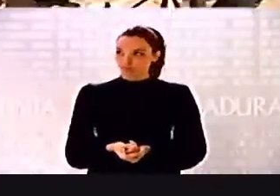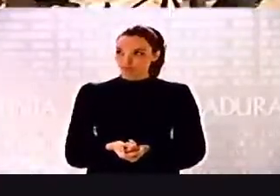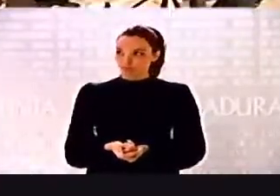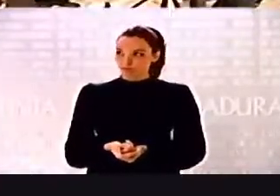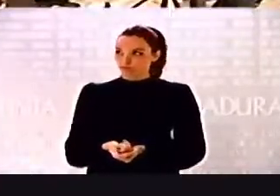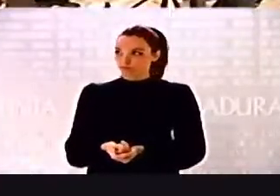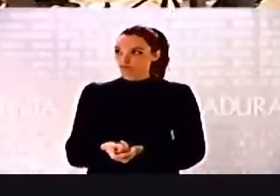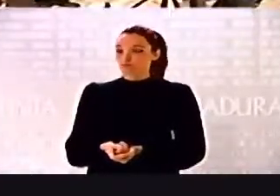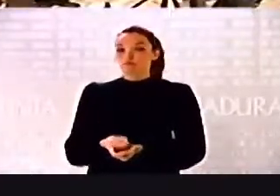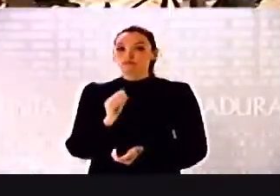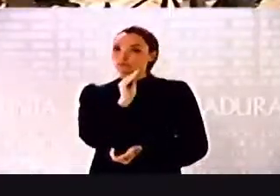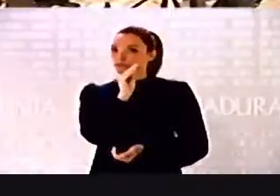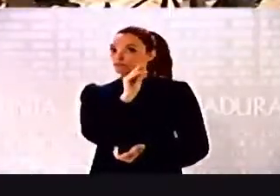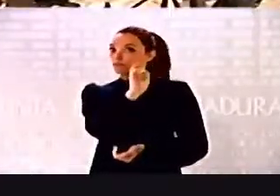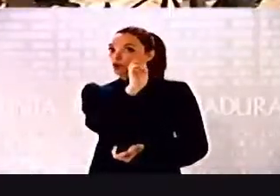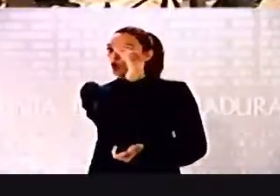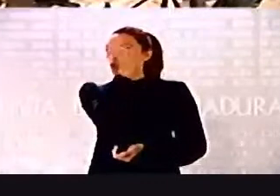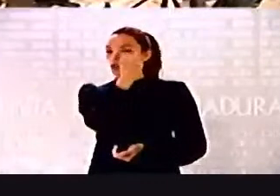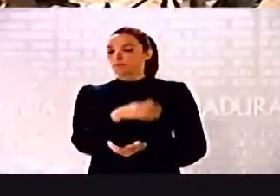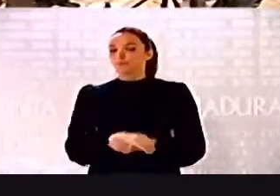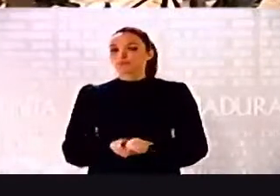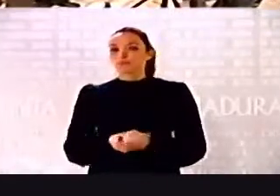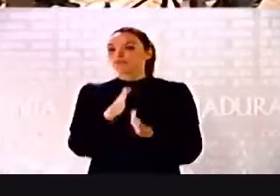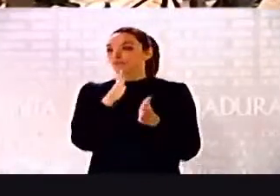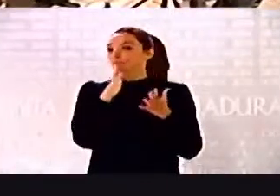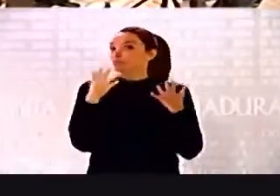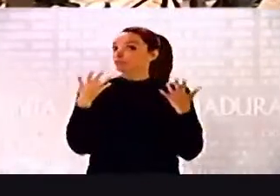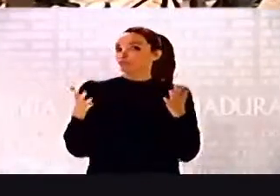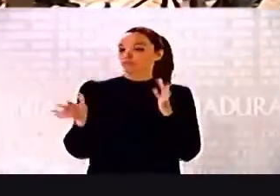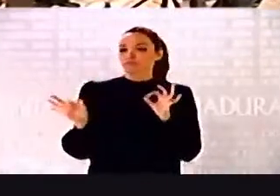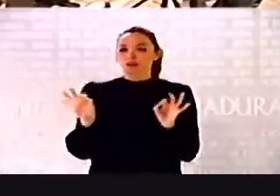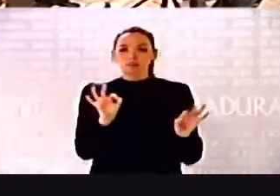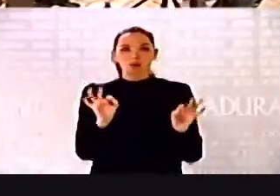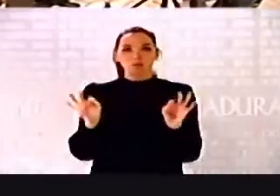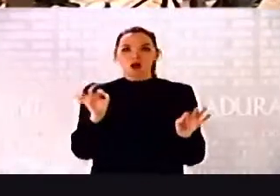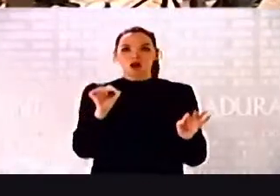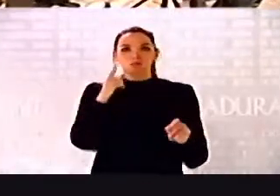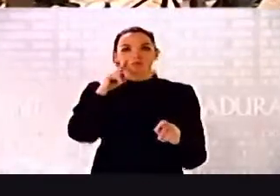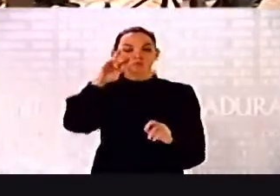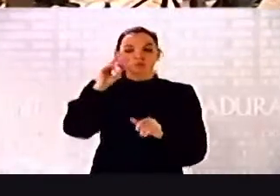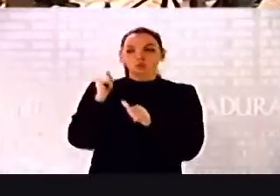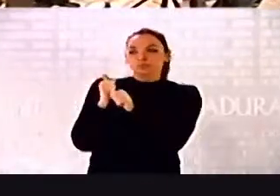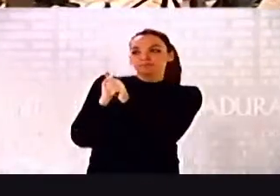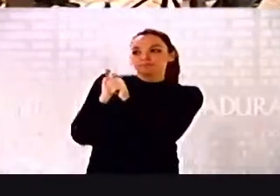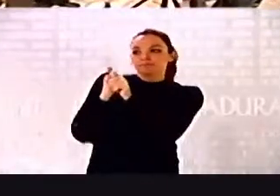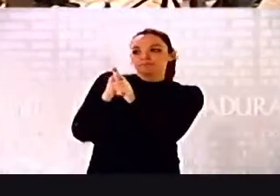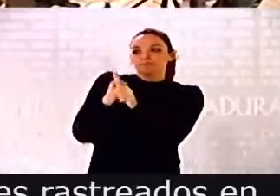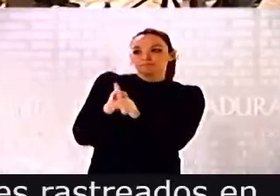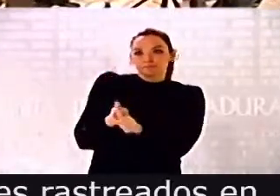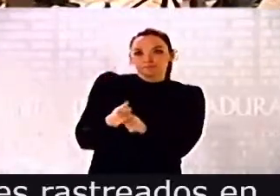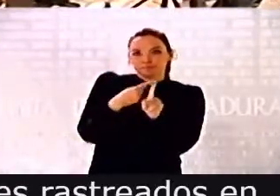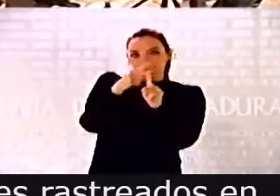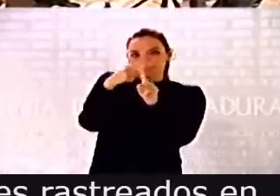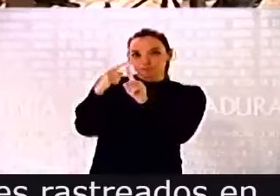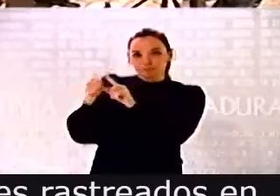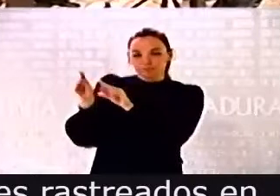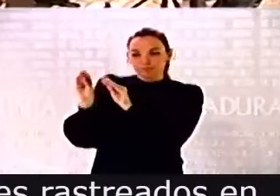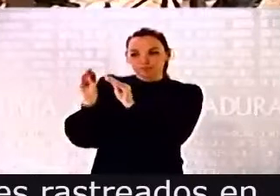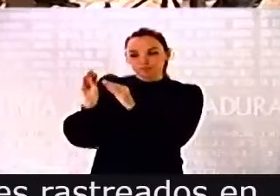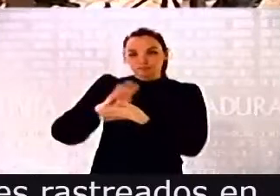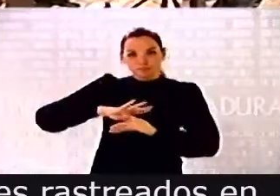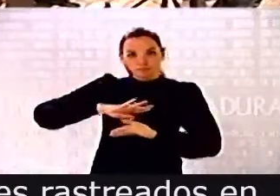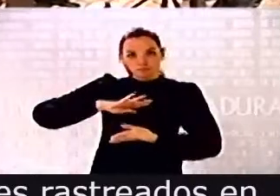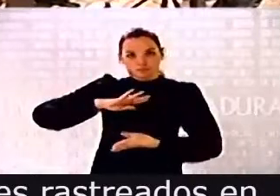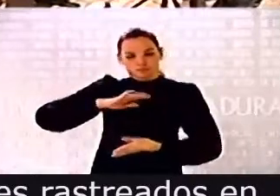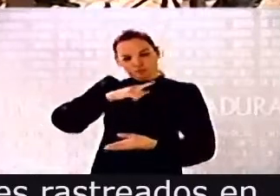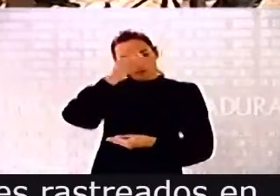Decía otra pregunta. ¿Están preparando a posibles rastreadores en distintos cursos? ¿Prevén que lo